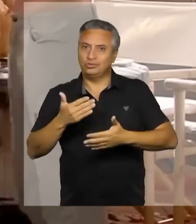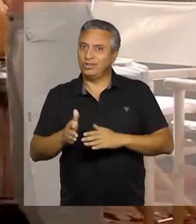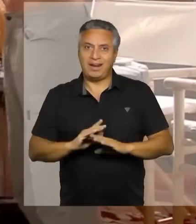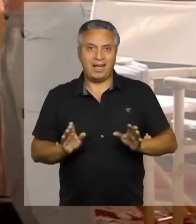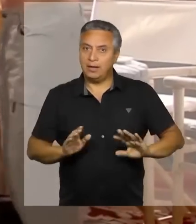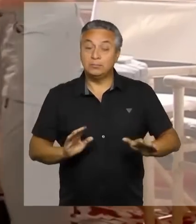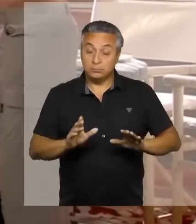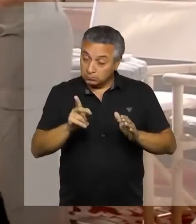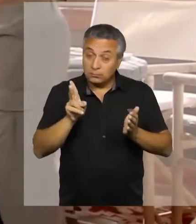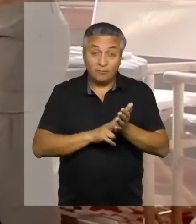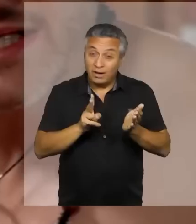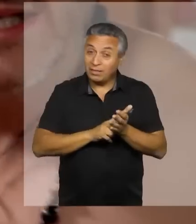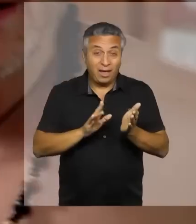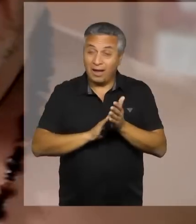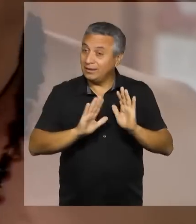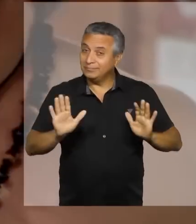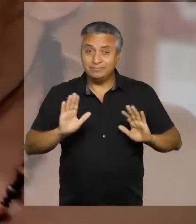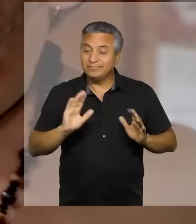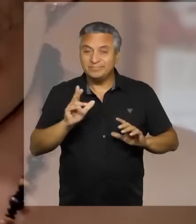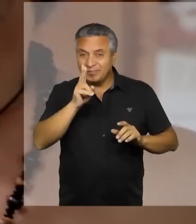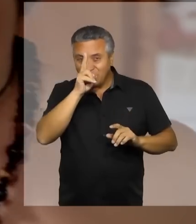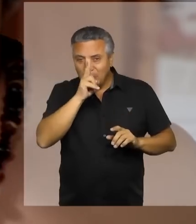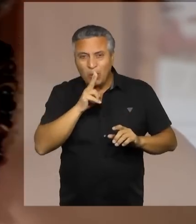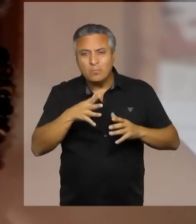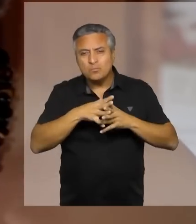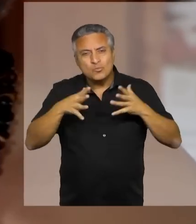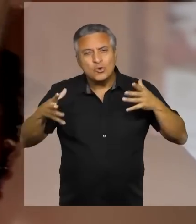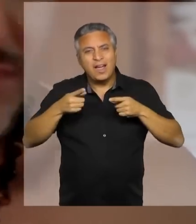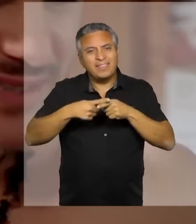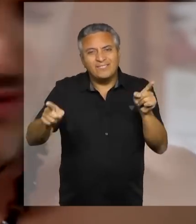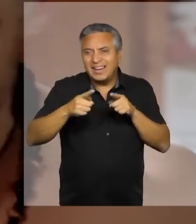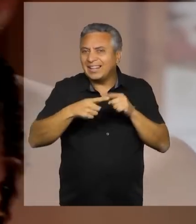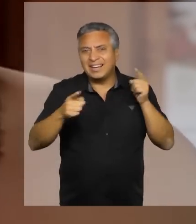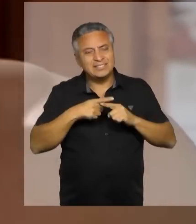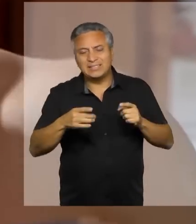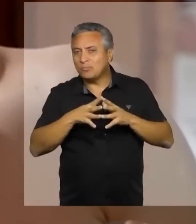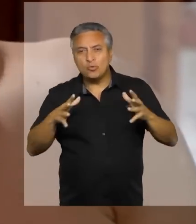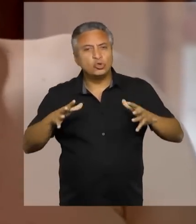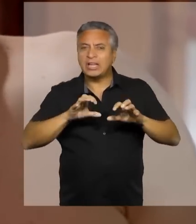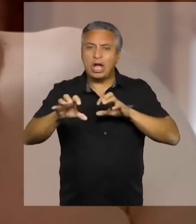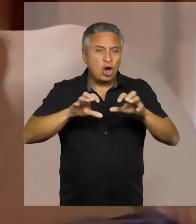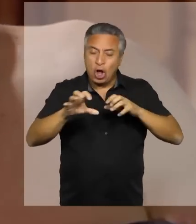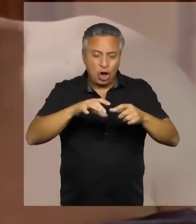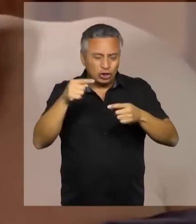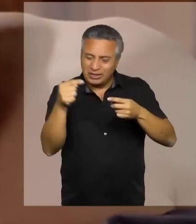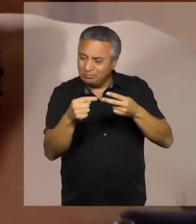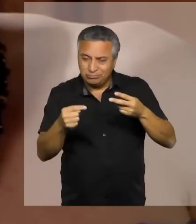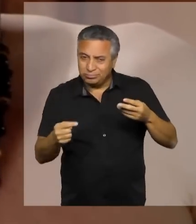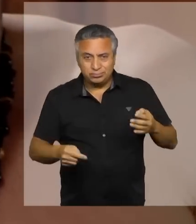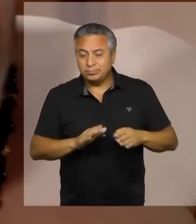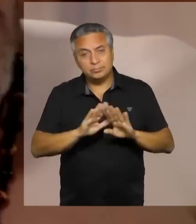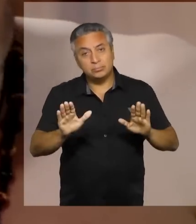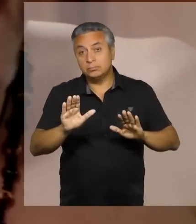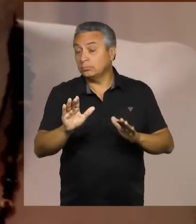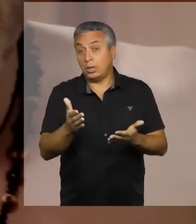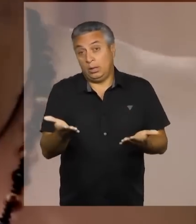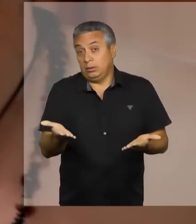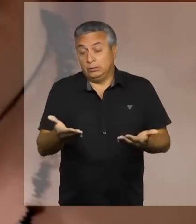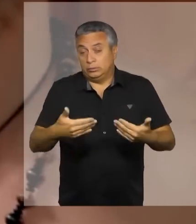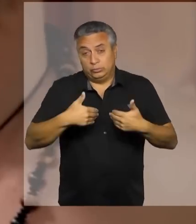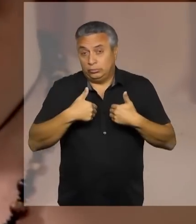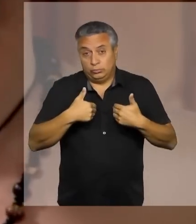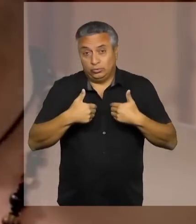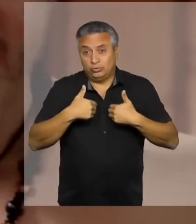Eso, no sé, como que tenemos muchas diferencias, han pasado muchas cosas. Y yo, la verdad,